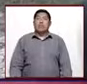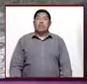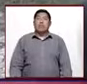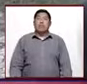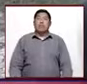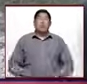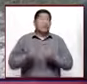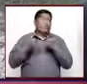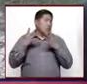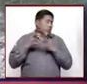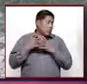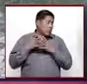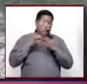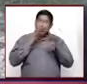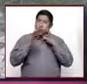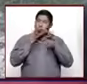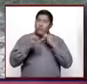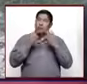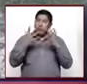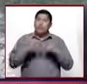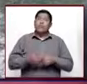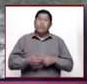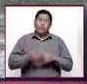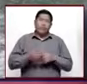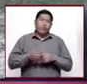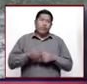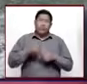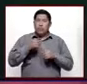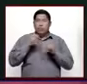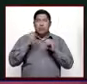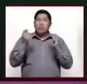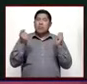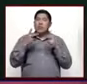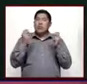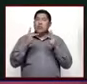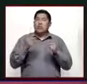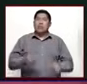Creo que la mayoría es redes sociales, ¿no? Facebook, TikTok.